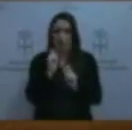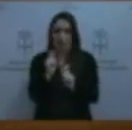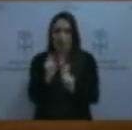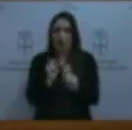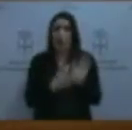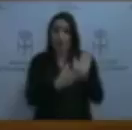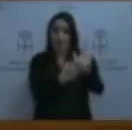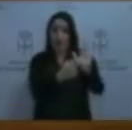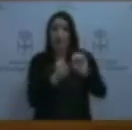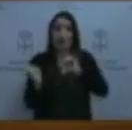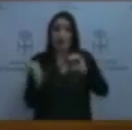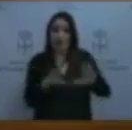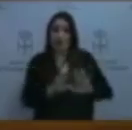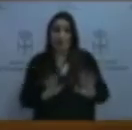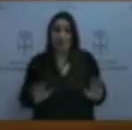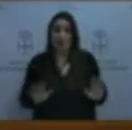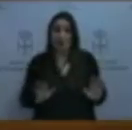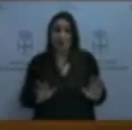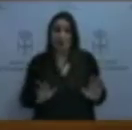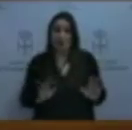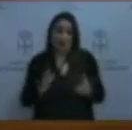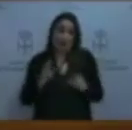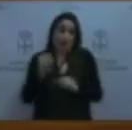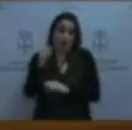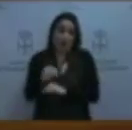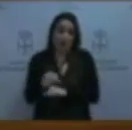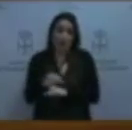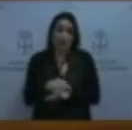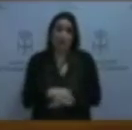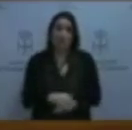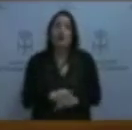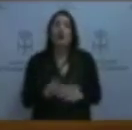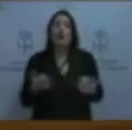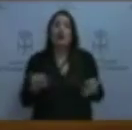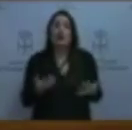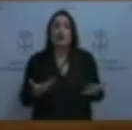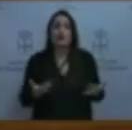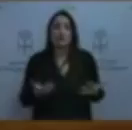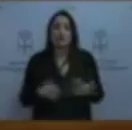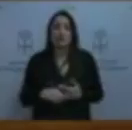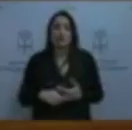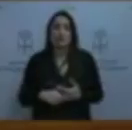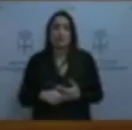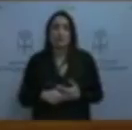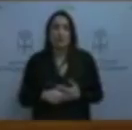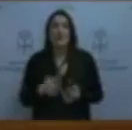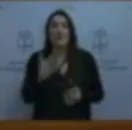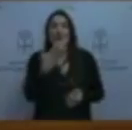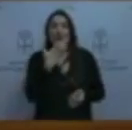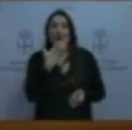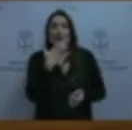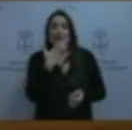es una de las renuncias que fueron obligadas. ¿Qué ocurre con esto? Si dicen